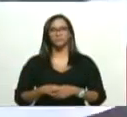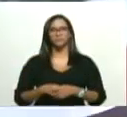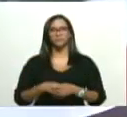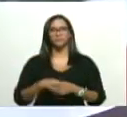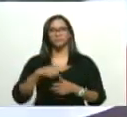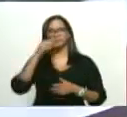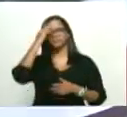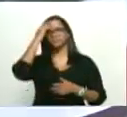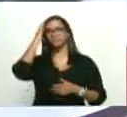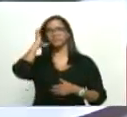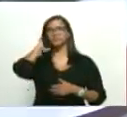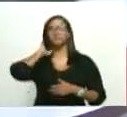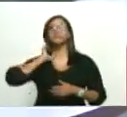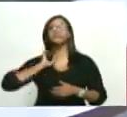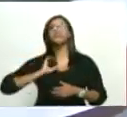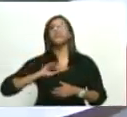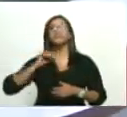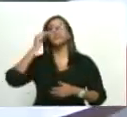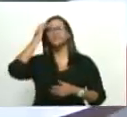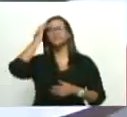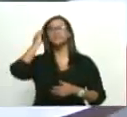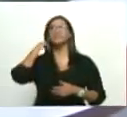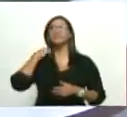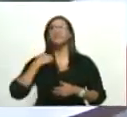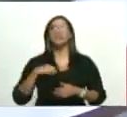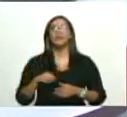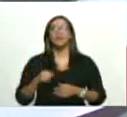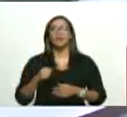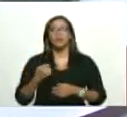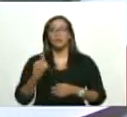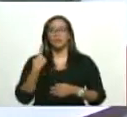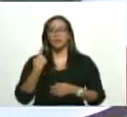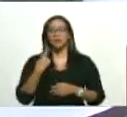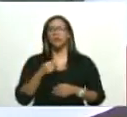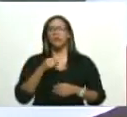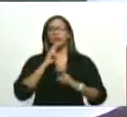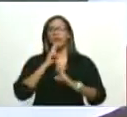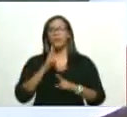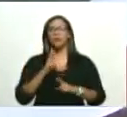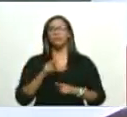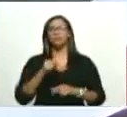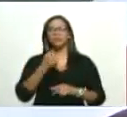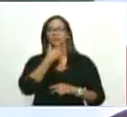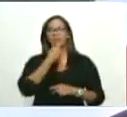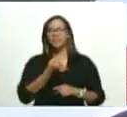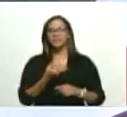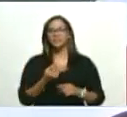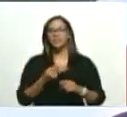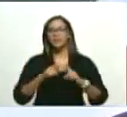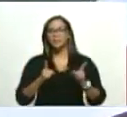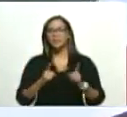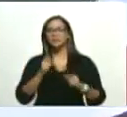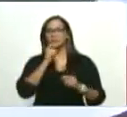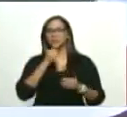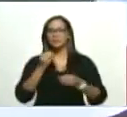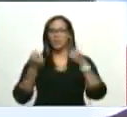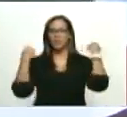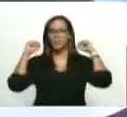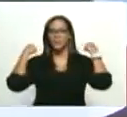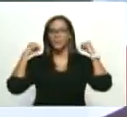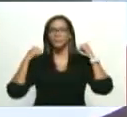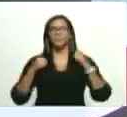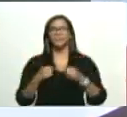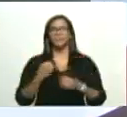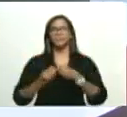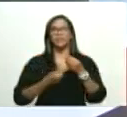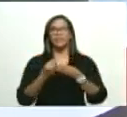¿Puedo? Sí. De cierta manera es una respuesta sencilla pero difícil de llevar a cabo, que es el trabajo de base que se tiene que hacer de manera